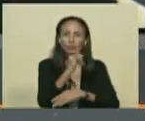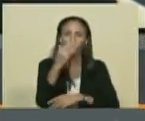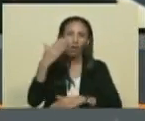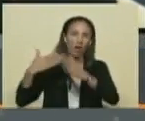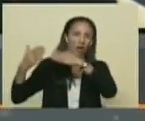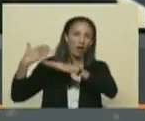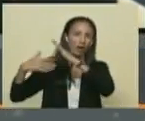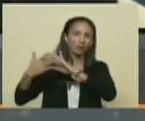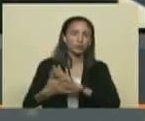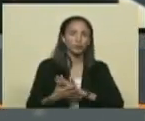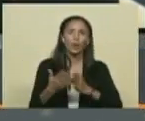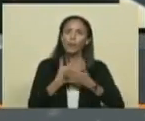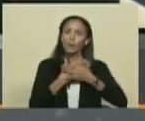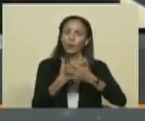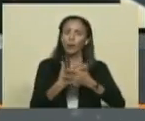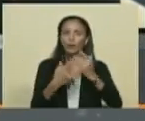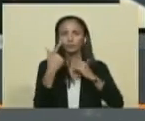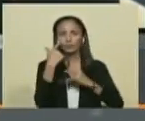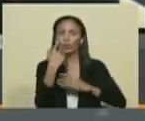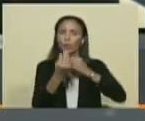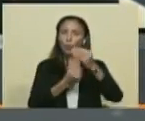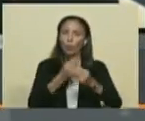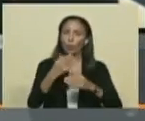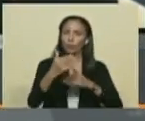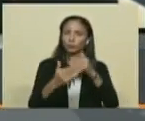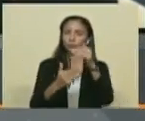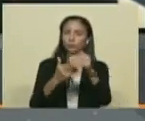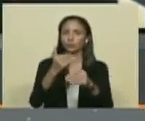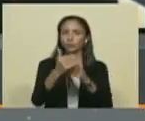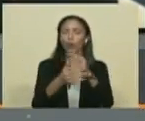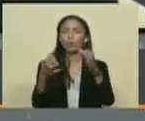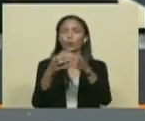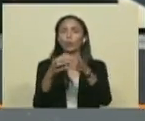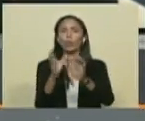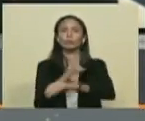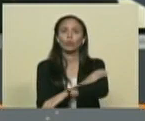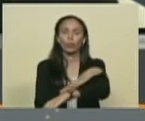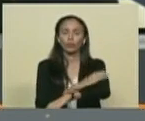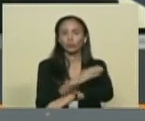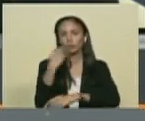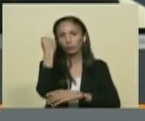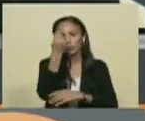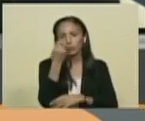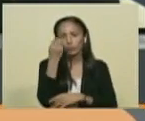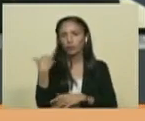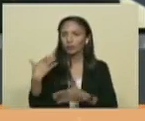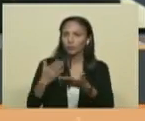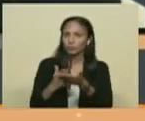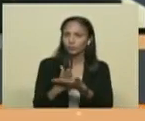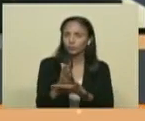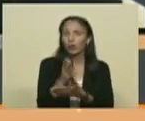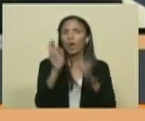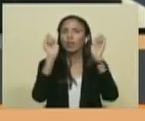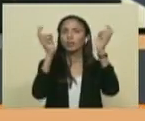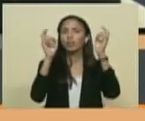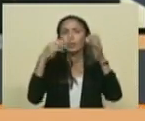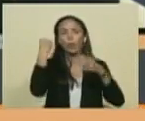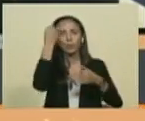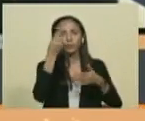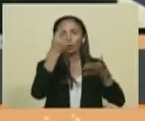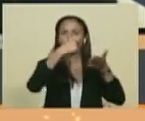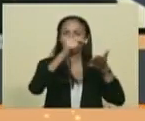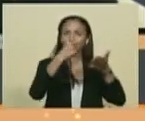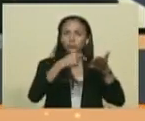para ofrecer el punto de vista de la bancada opositora en cuanto a lo que son los temas analizados y